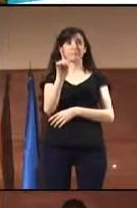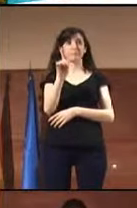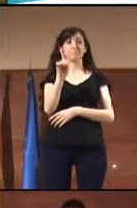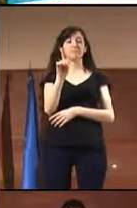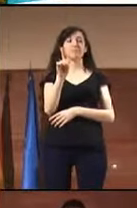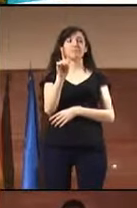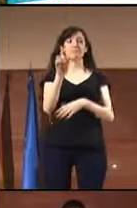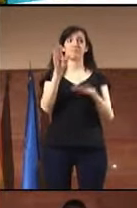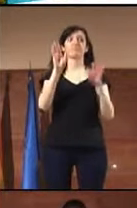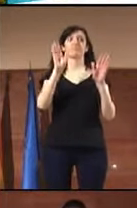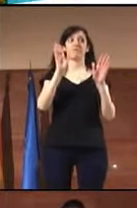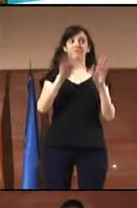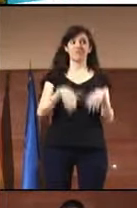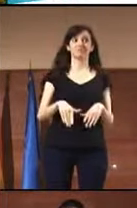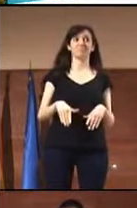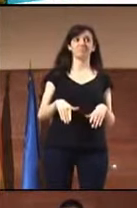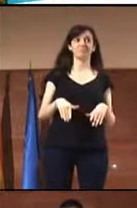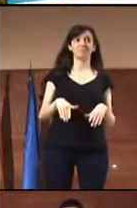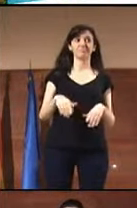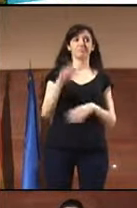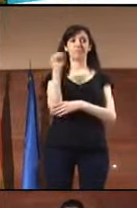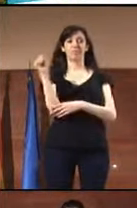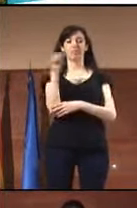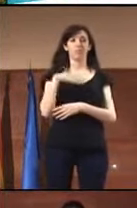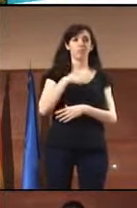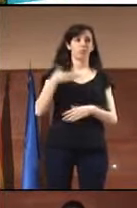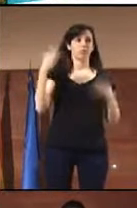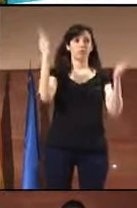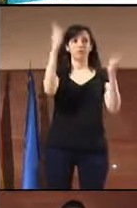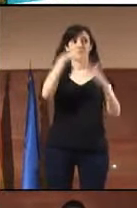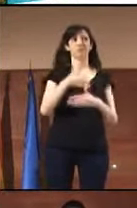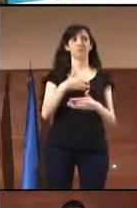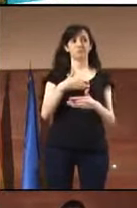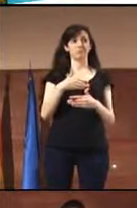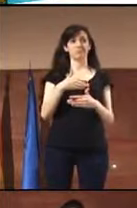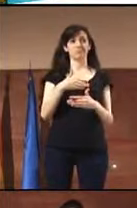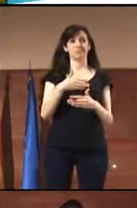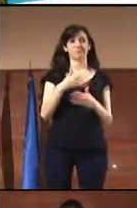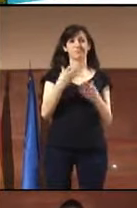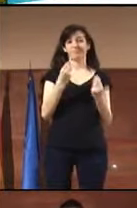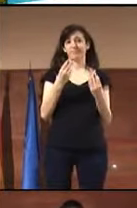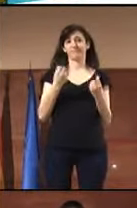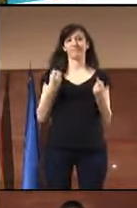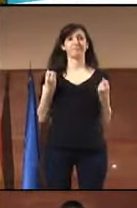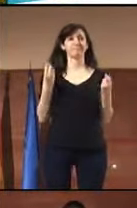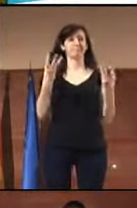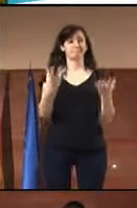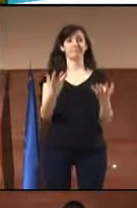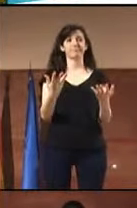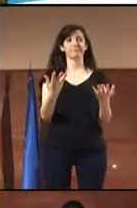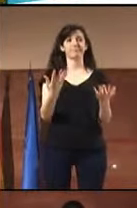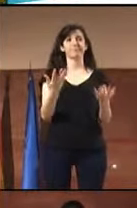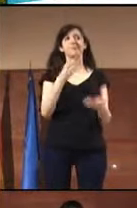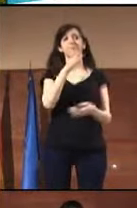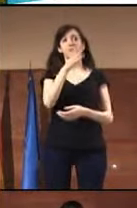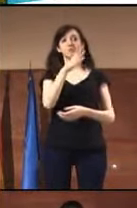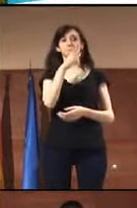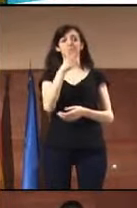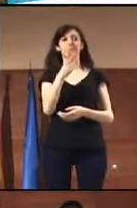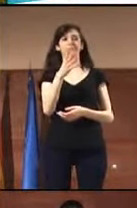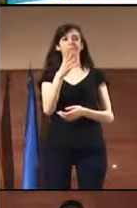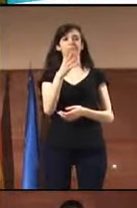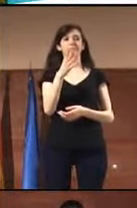la situación de, pues, o sea, la cantidad de posiciones incómodas que se van a dar es infinita y, por tanto, puntos de presión